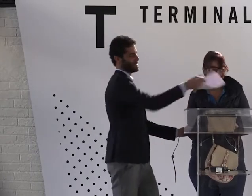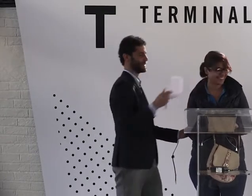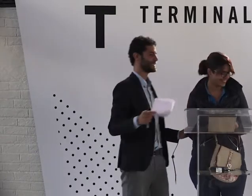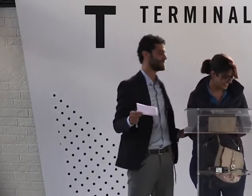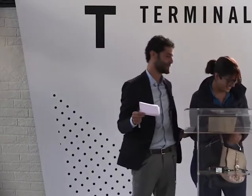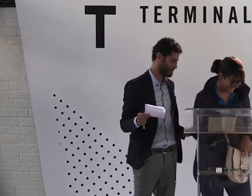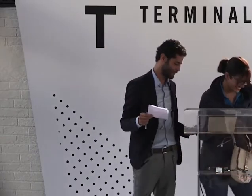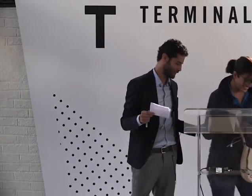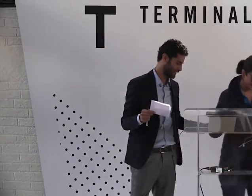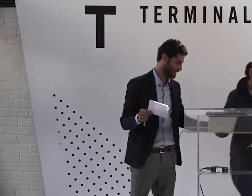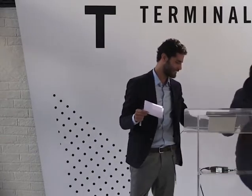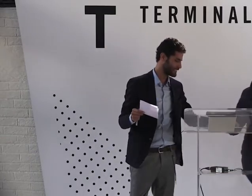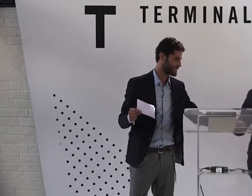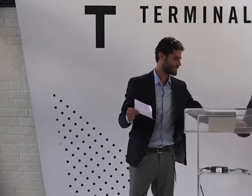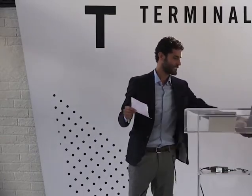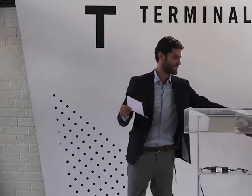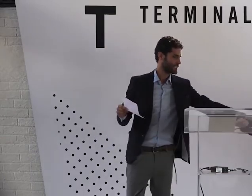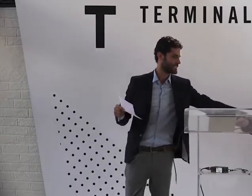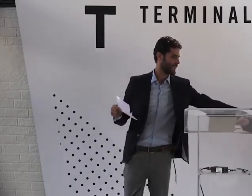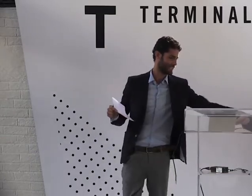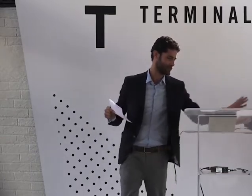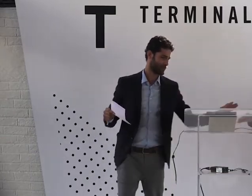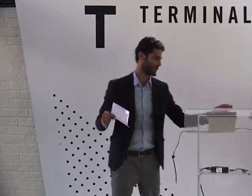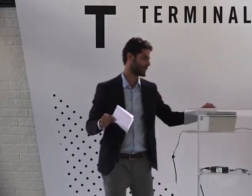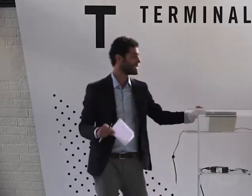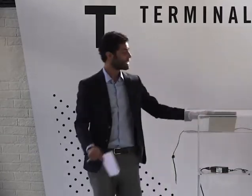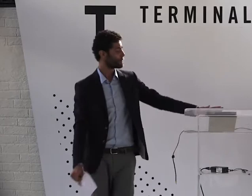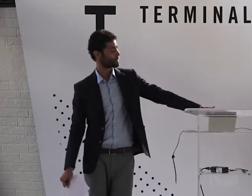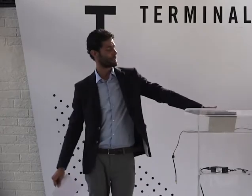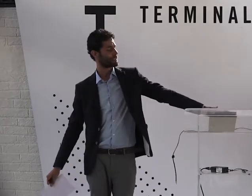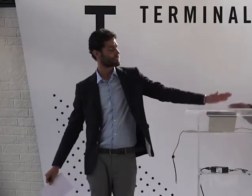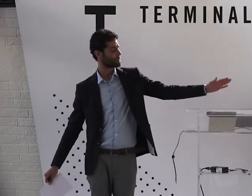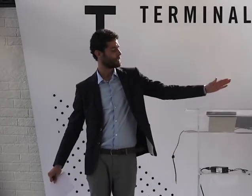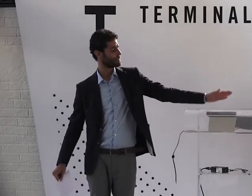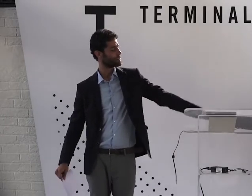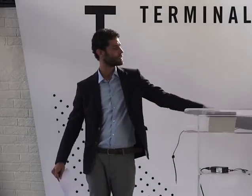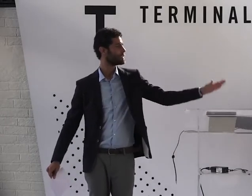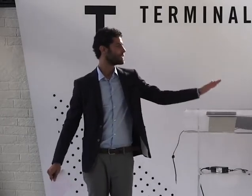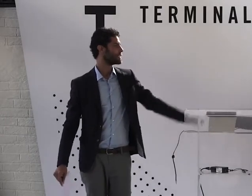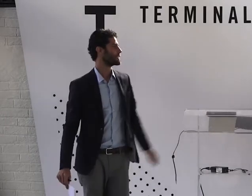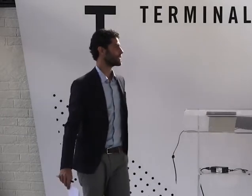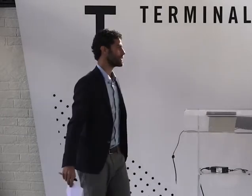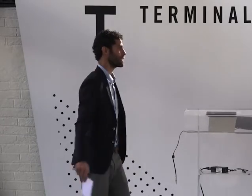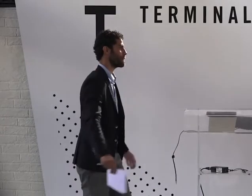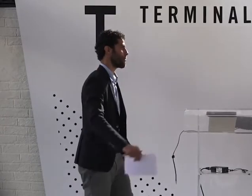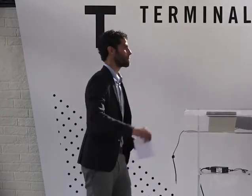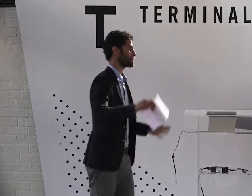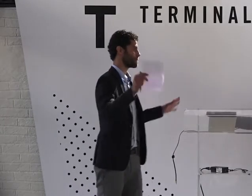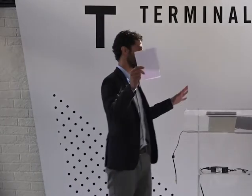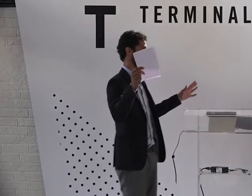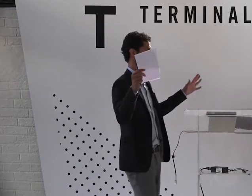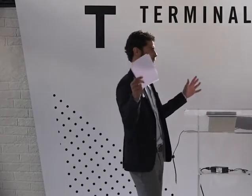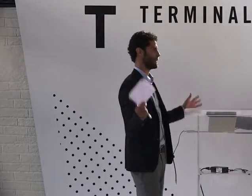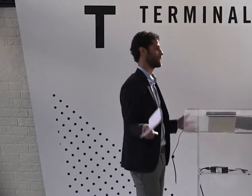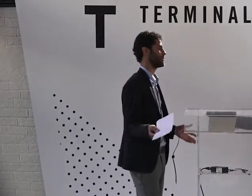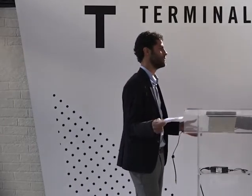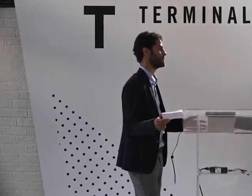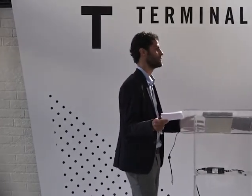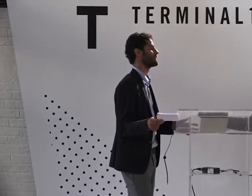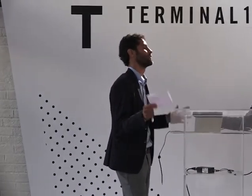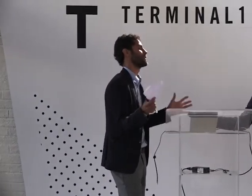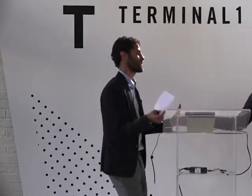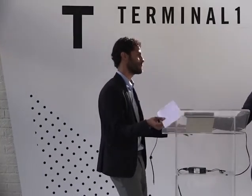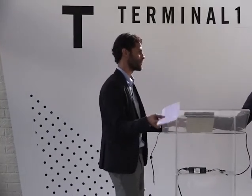Pásate acá enfrente de mí, porfa. Ahí. Ahí, súper bien. Pon tu mano aquí encima. Y pon tu mente en